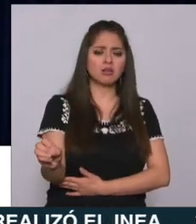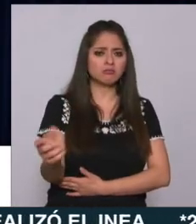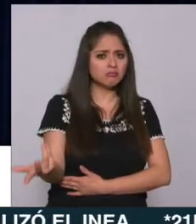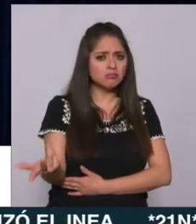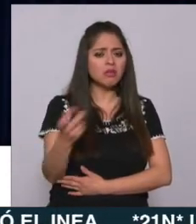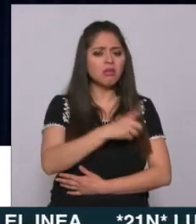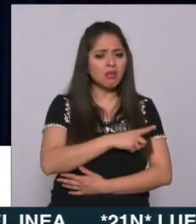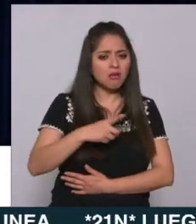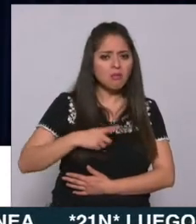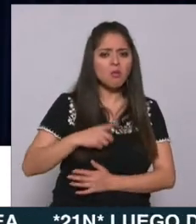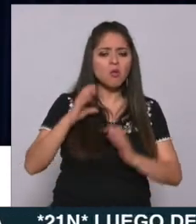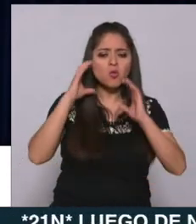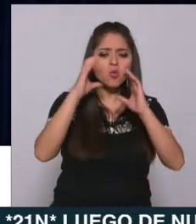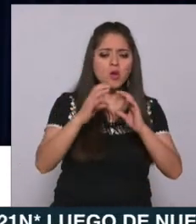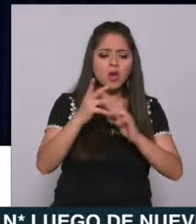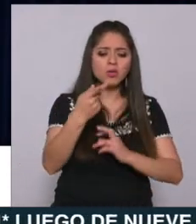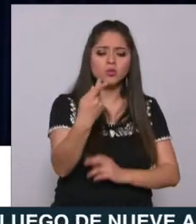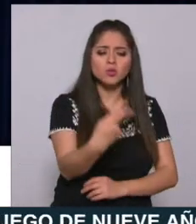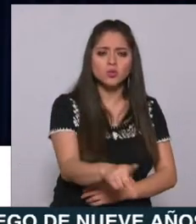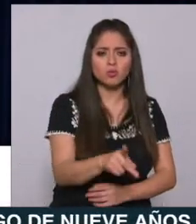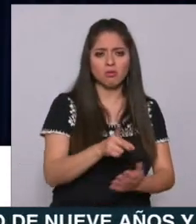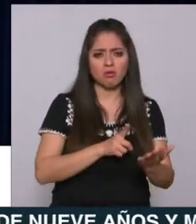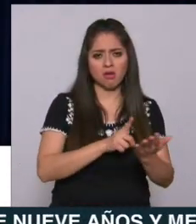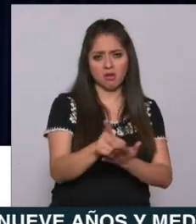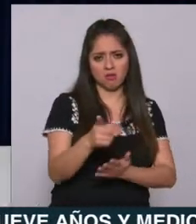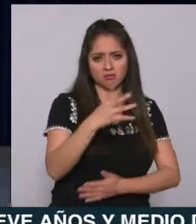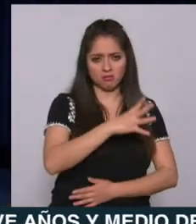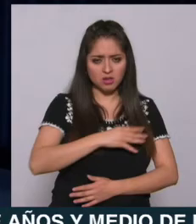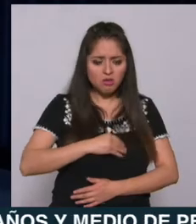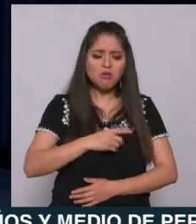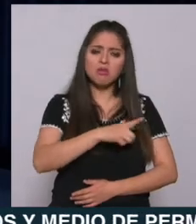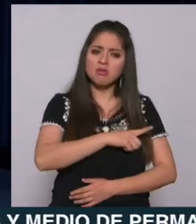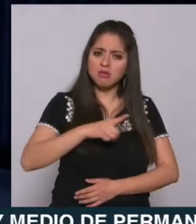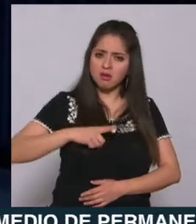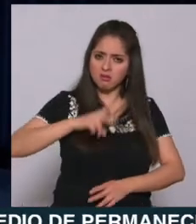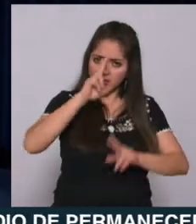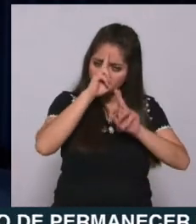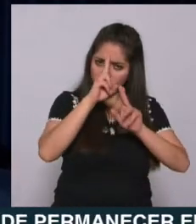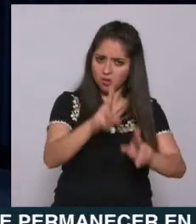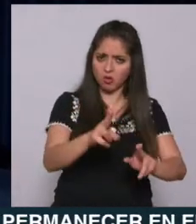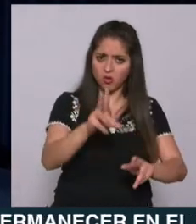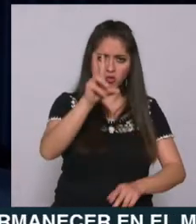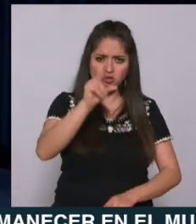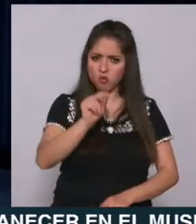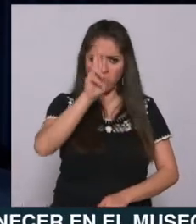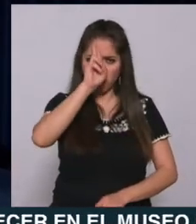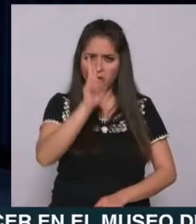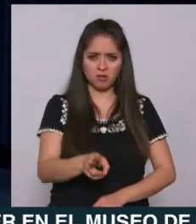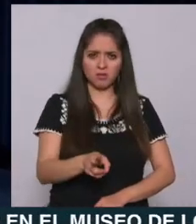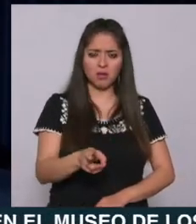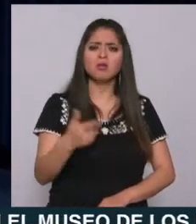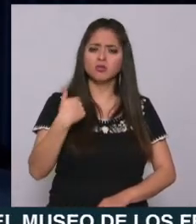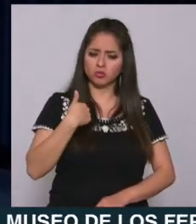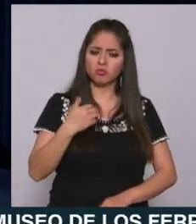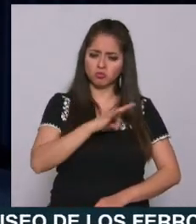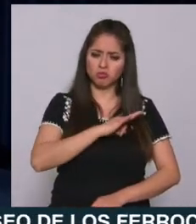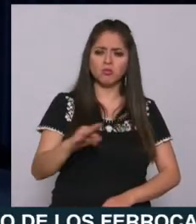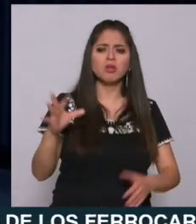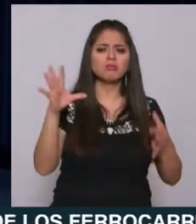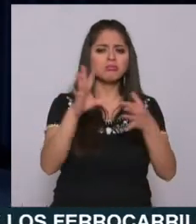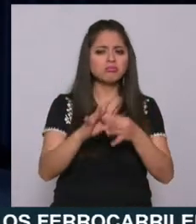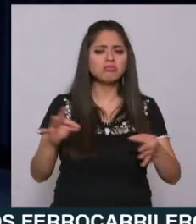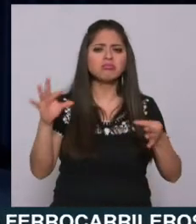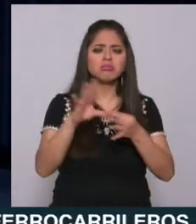de nuestros hijos, para que se les respete, para que no se les prohíba. Yo te puedo contar historias de familias que no